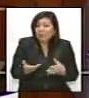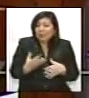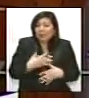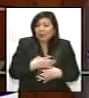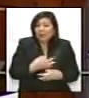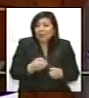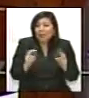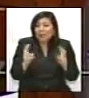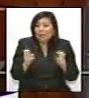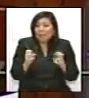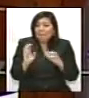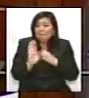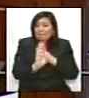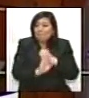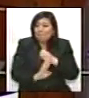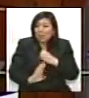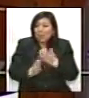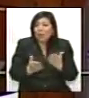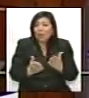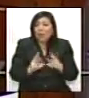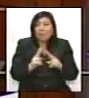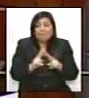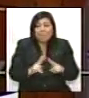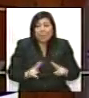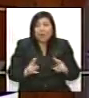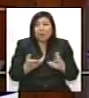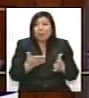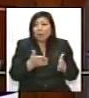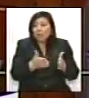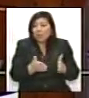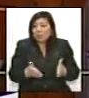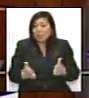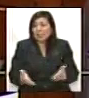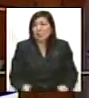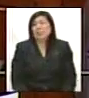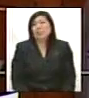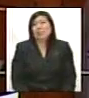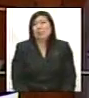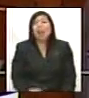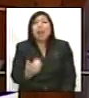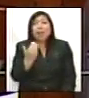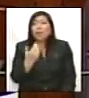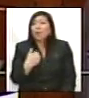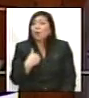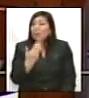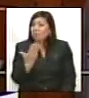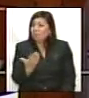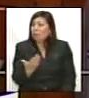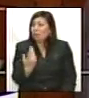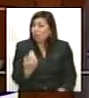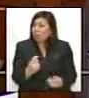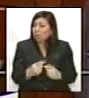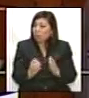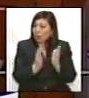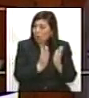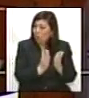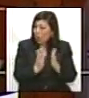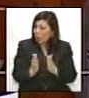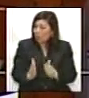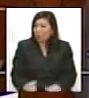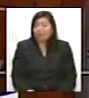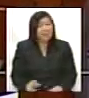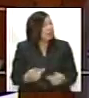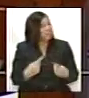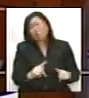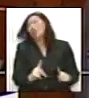el tema de la protección del valor del cementerio paleontológico presidente yo le pido a usted por una cuestión de orden no